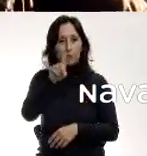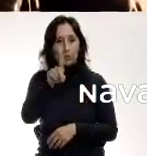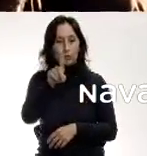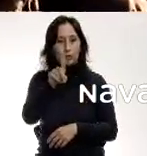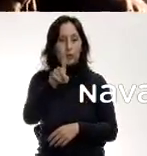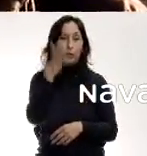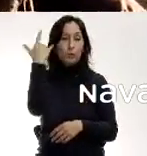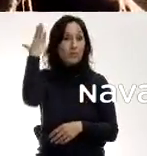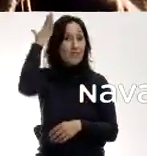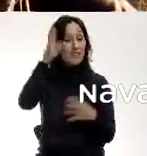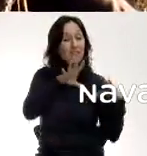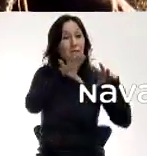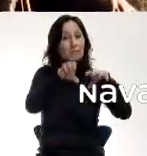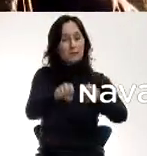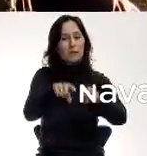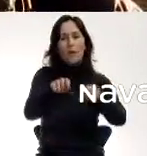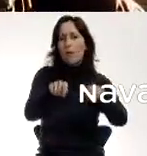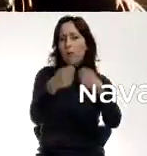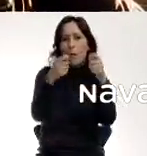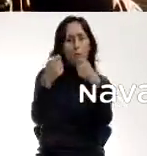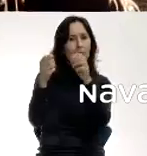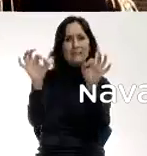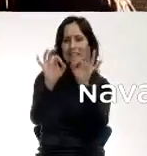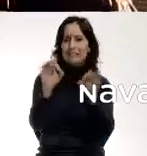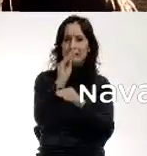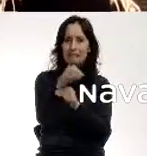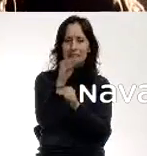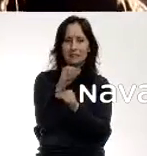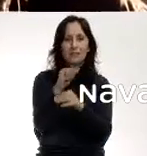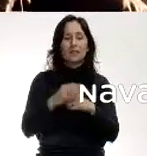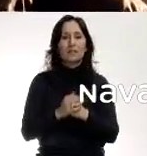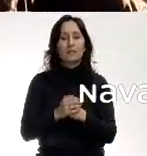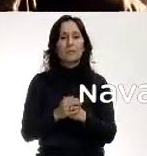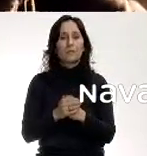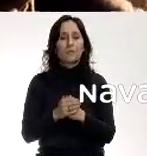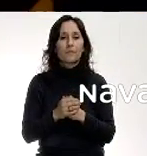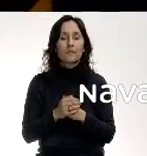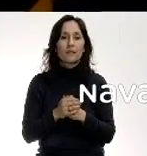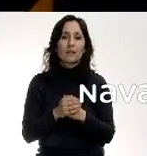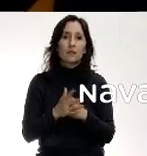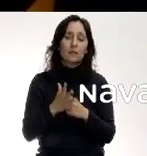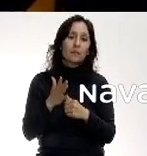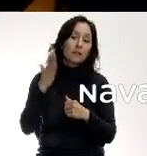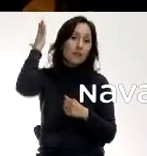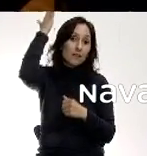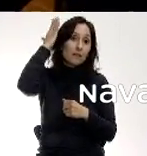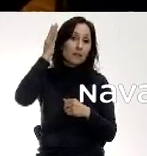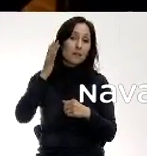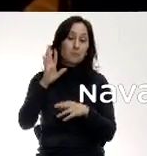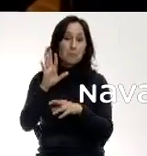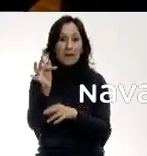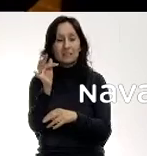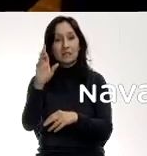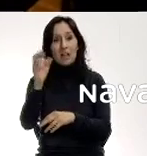se conquistó Navarra, y se conserven, es el único recinto amurallado junto con el Rada de Rada